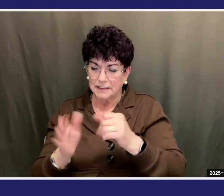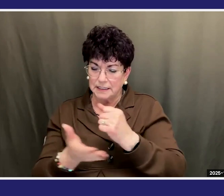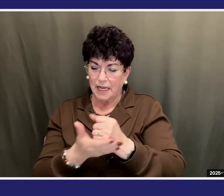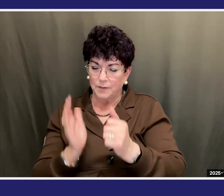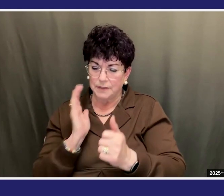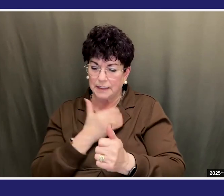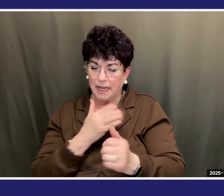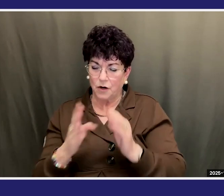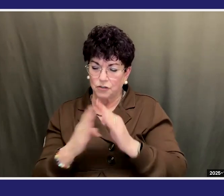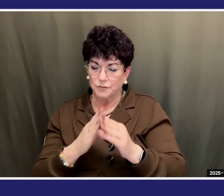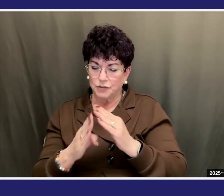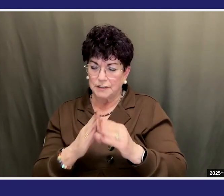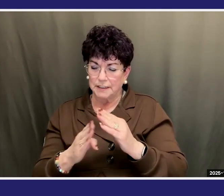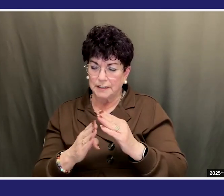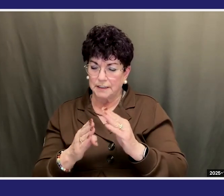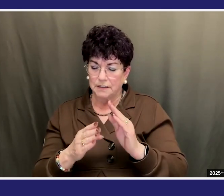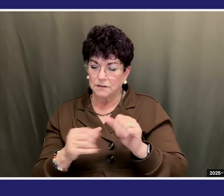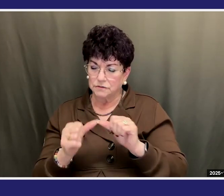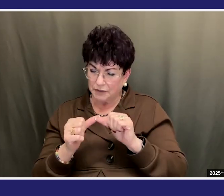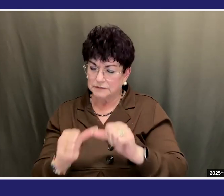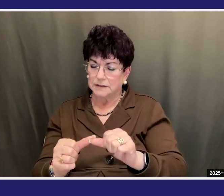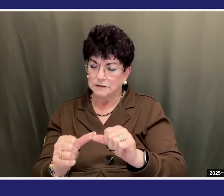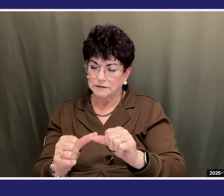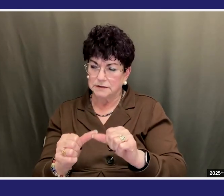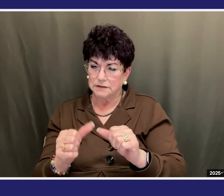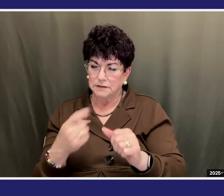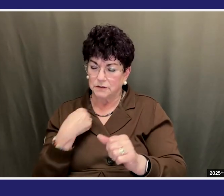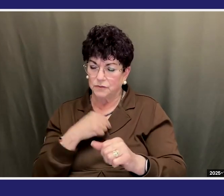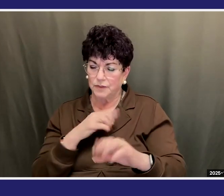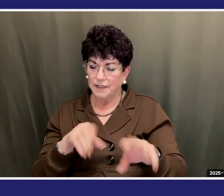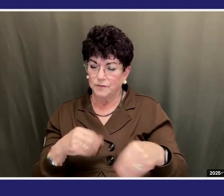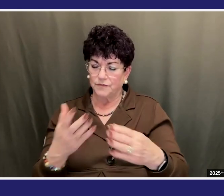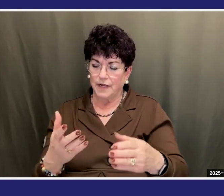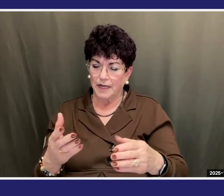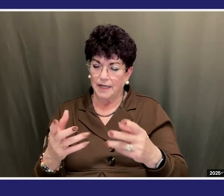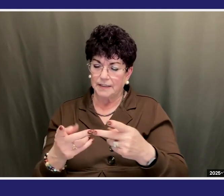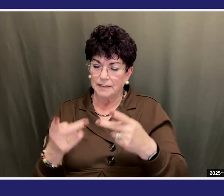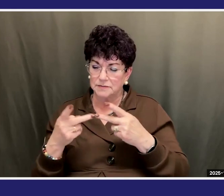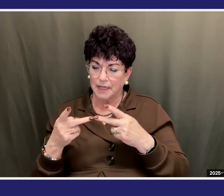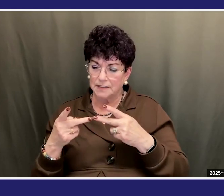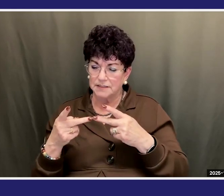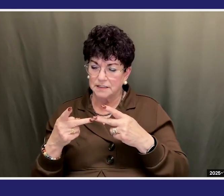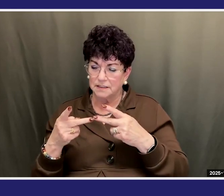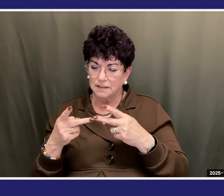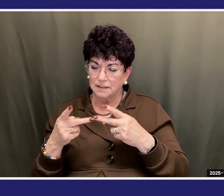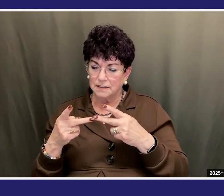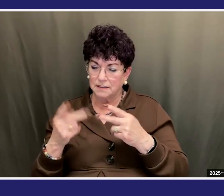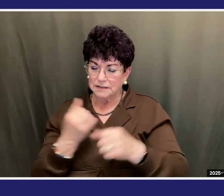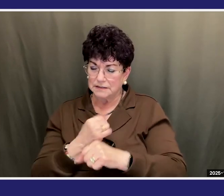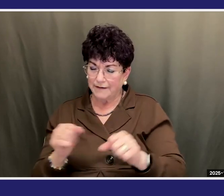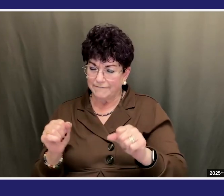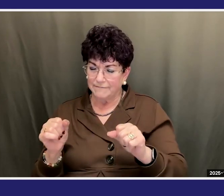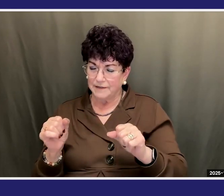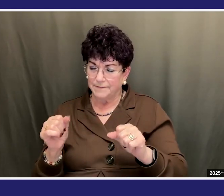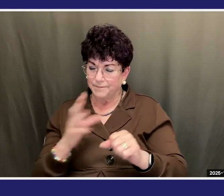existir. Proveemos un espacio seguro con el cual se identifican y en el proceso ayudamos a reducir los instantes